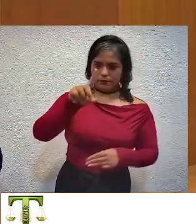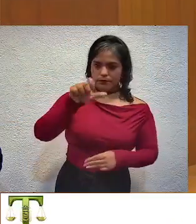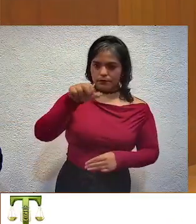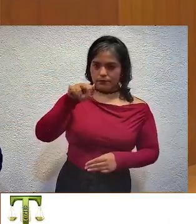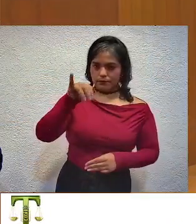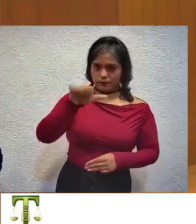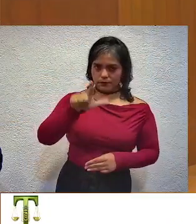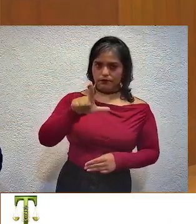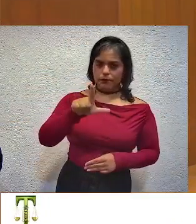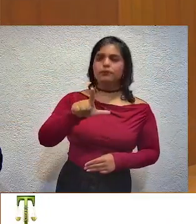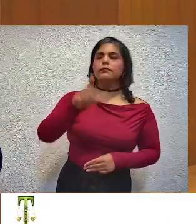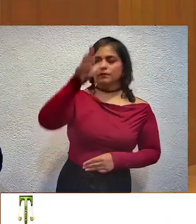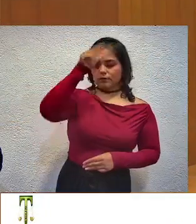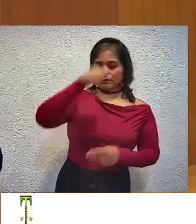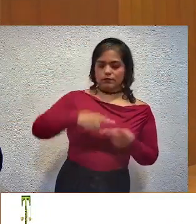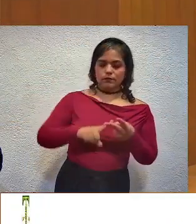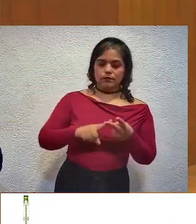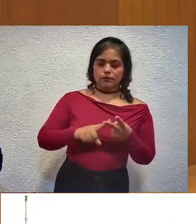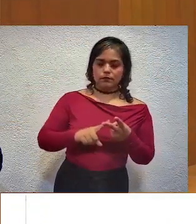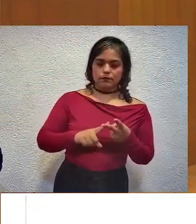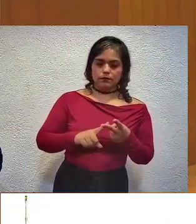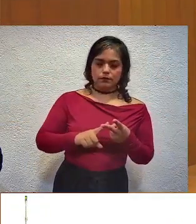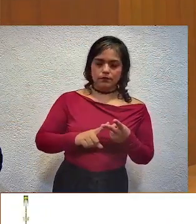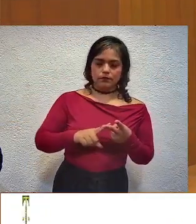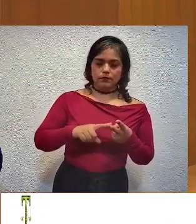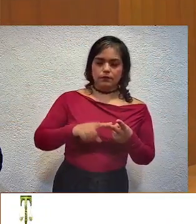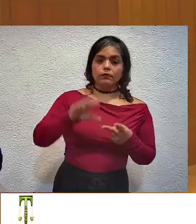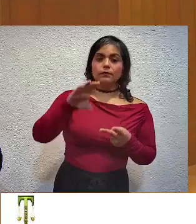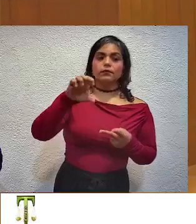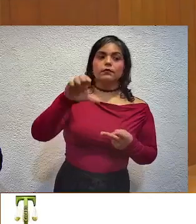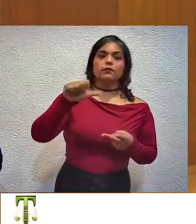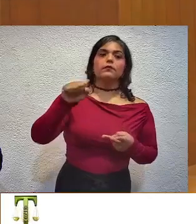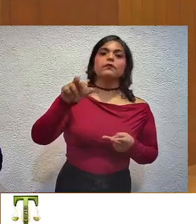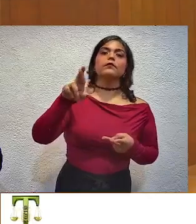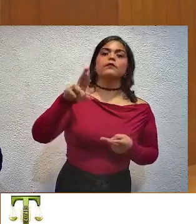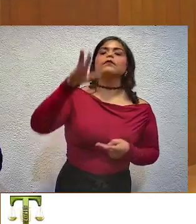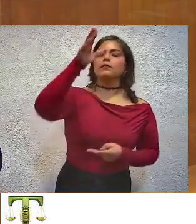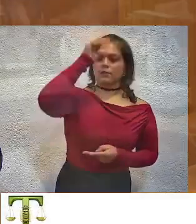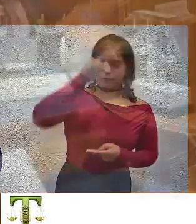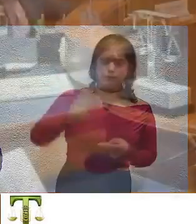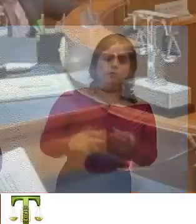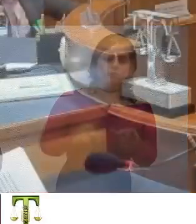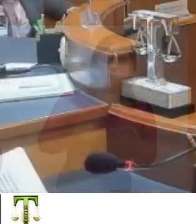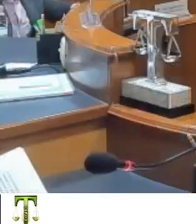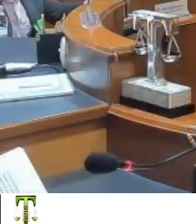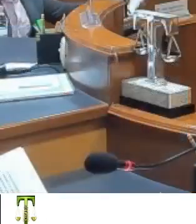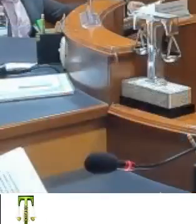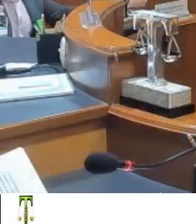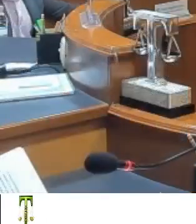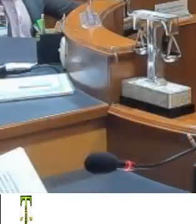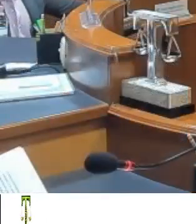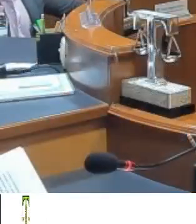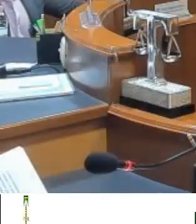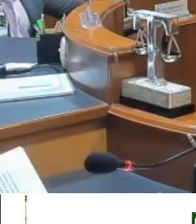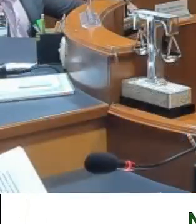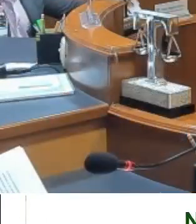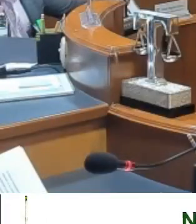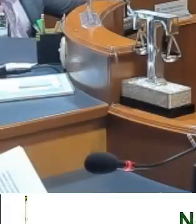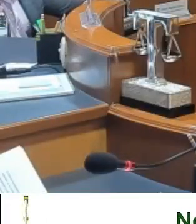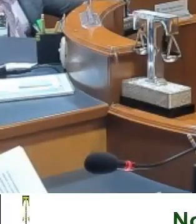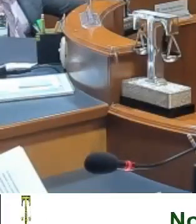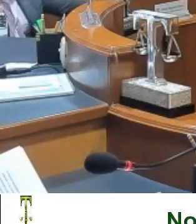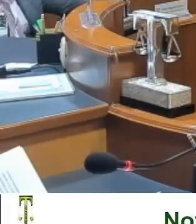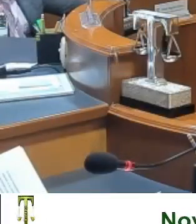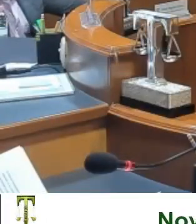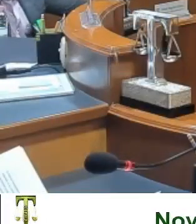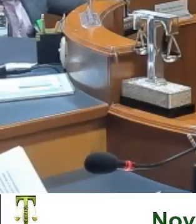Temiquel. A favor. Magistrado César Salgado Alpizar. A favor. Magistrada ponente Evelyn Rodríguez Sinol.